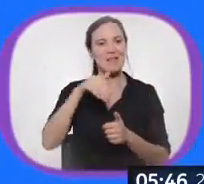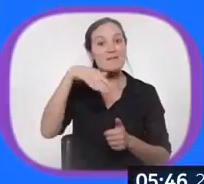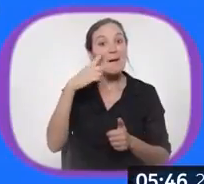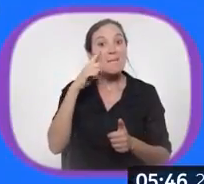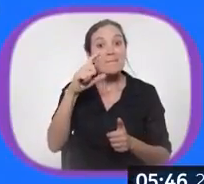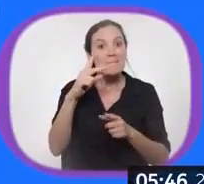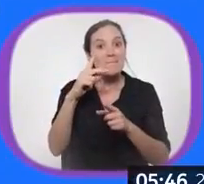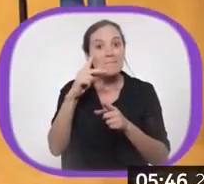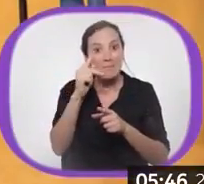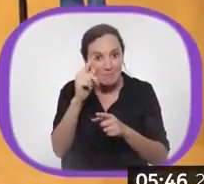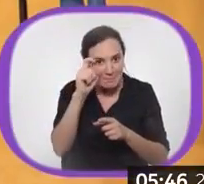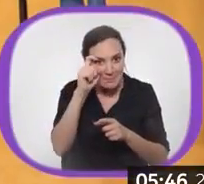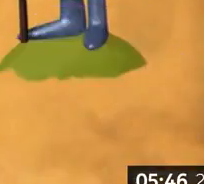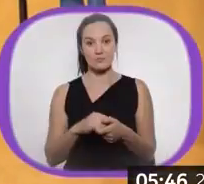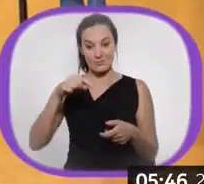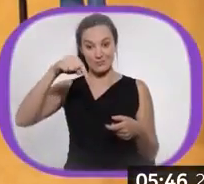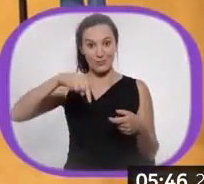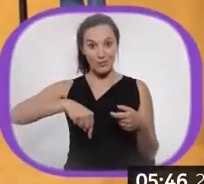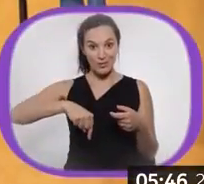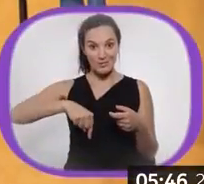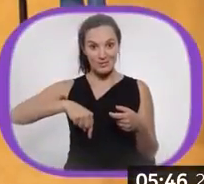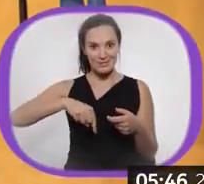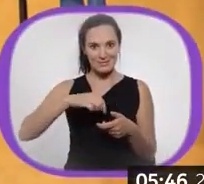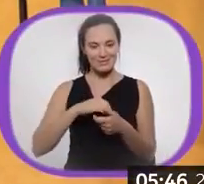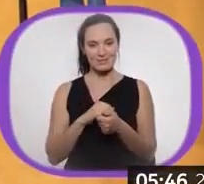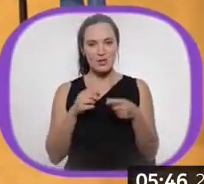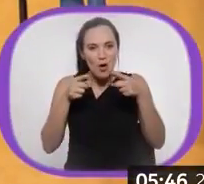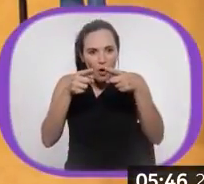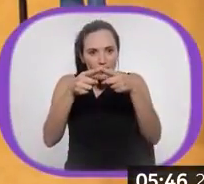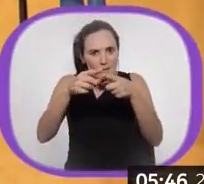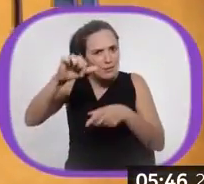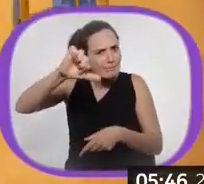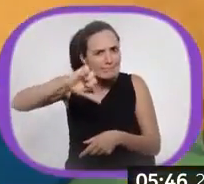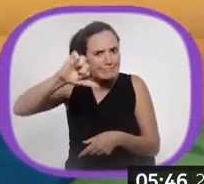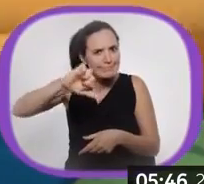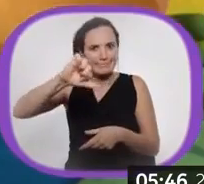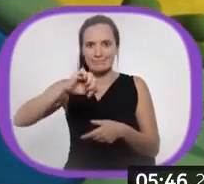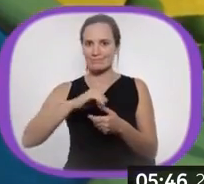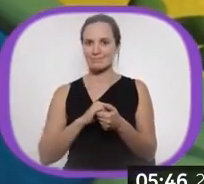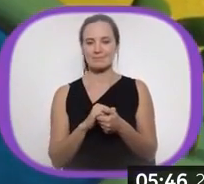Mike el Caballero! ¡Mike el Caballero y la visión desastrosa!